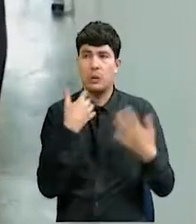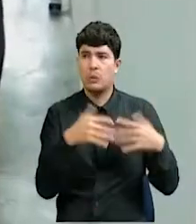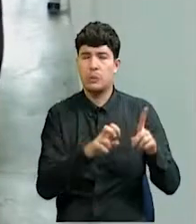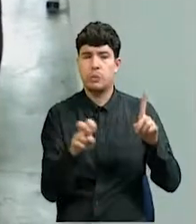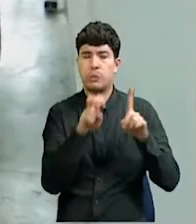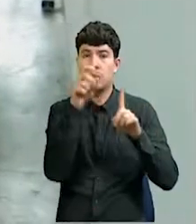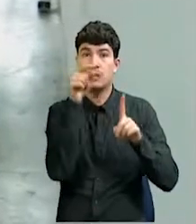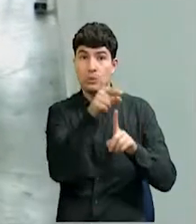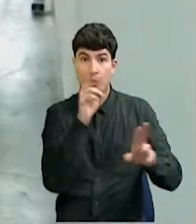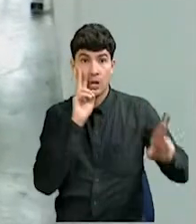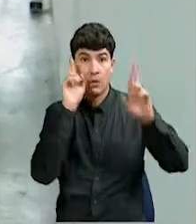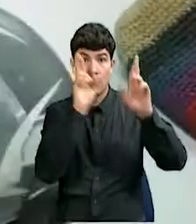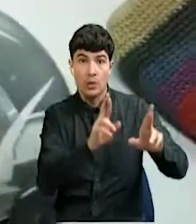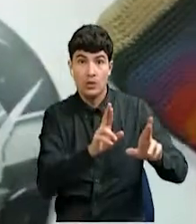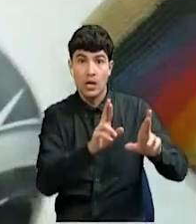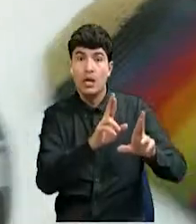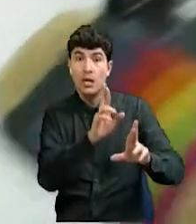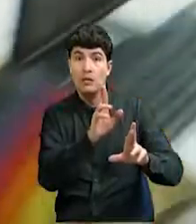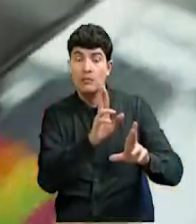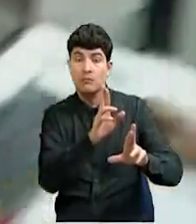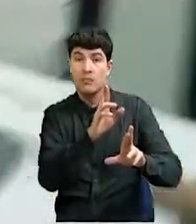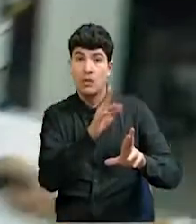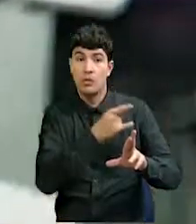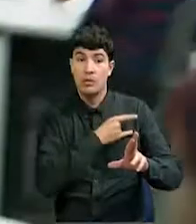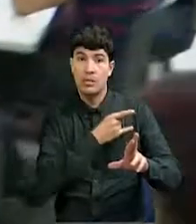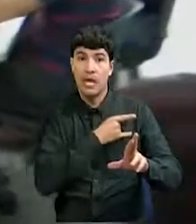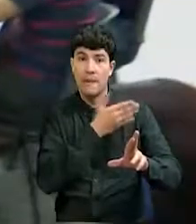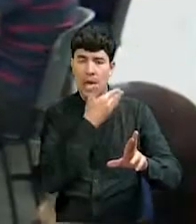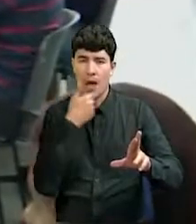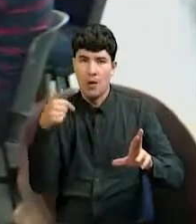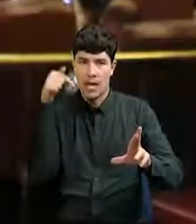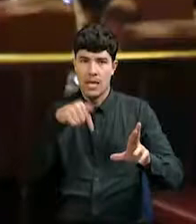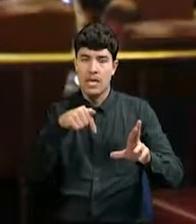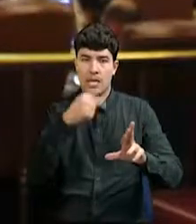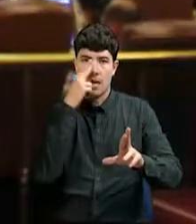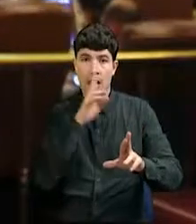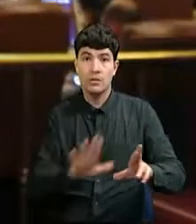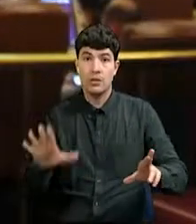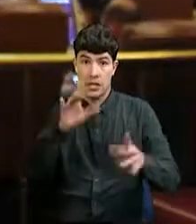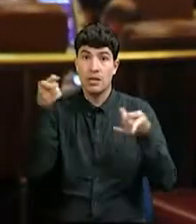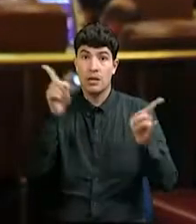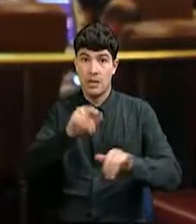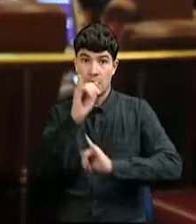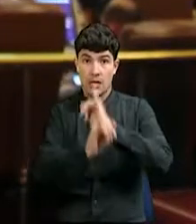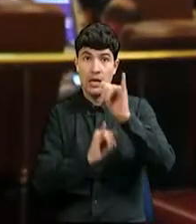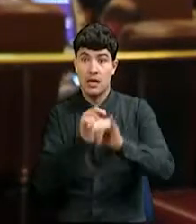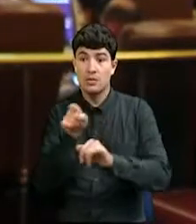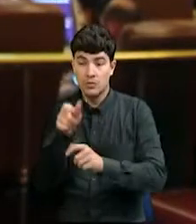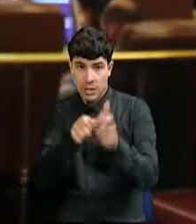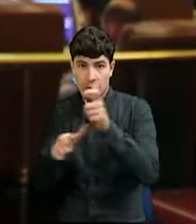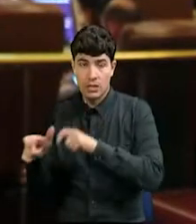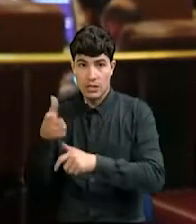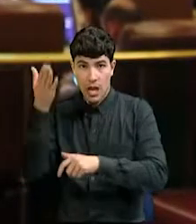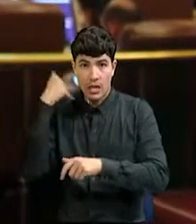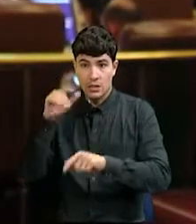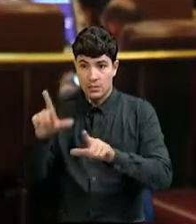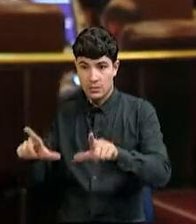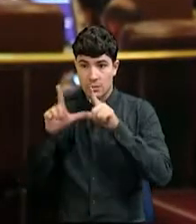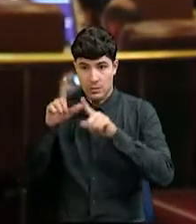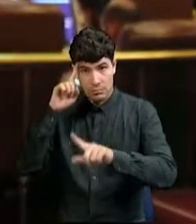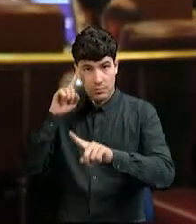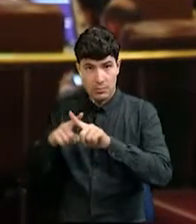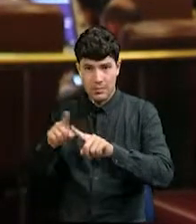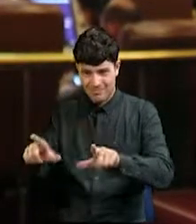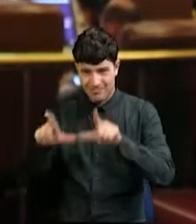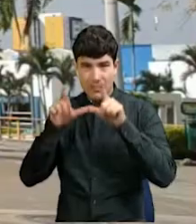está catalogada pues dentro de las mejores, no solamente a nivel nacional sino internacional, de manera que los egresados de la Universidad Industrial de Santander son jóvenes que